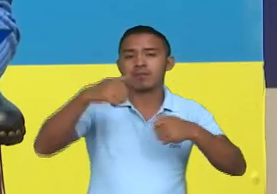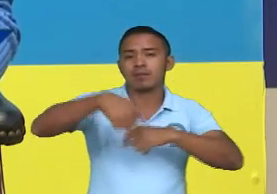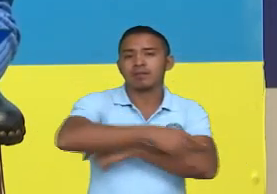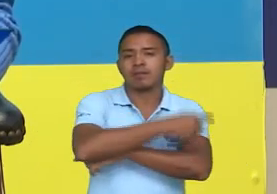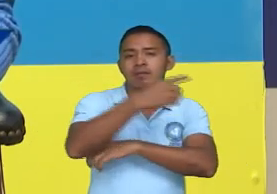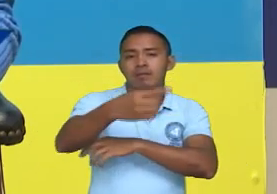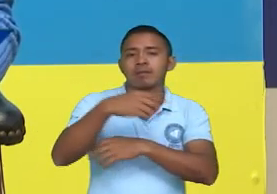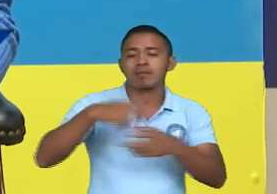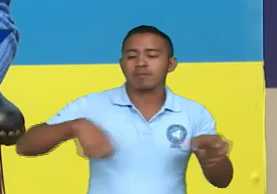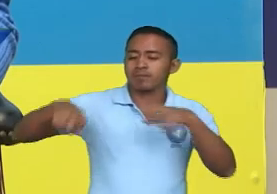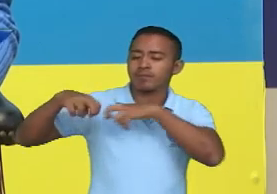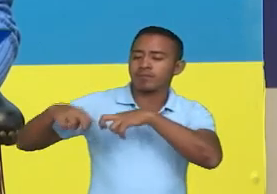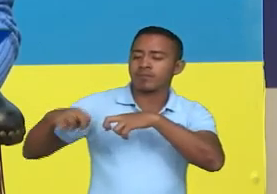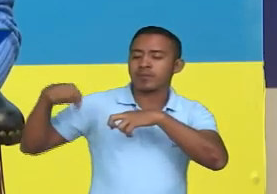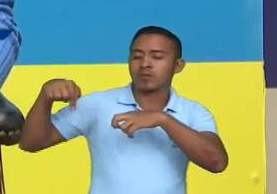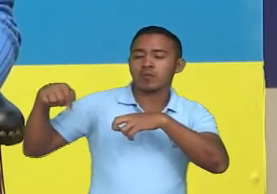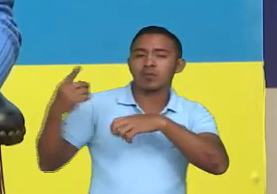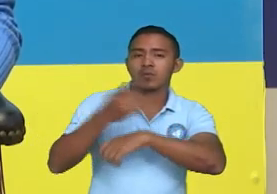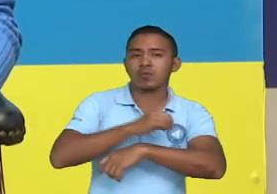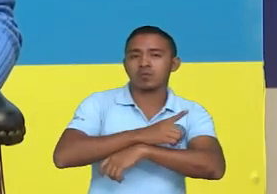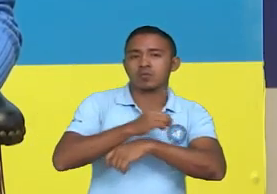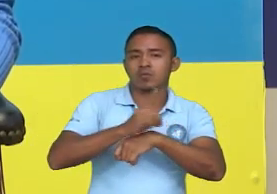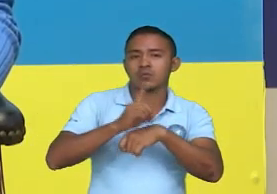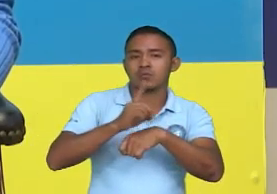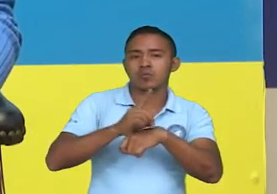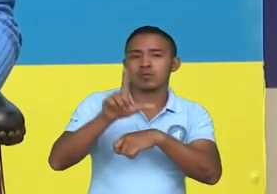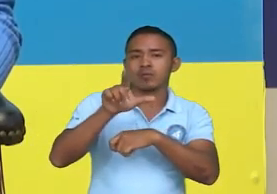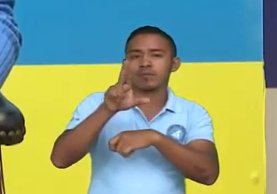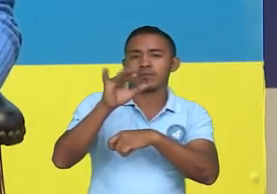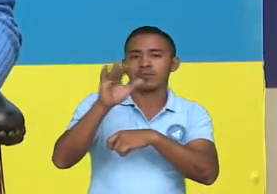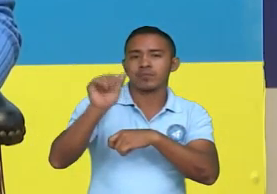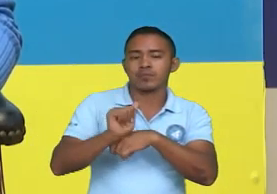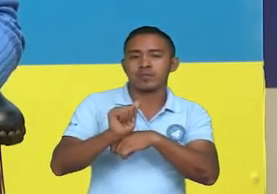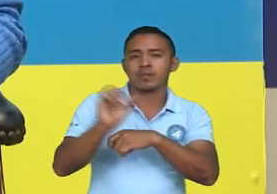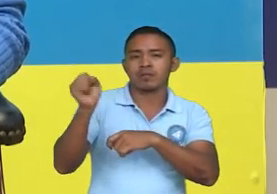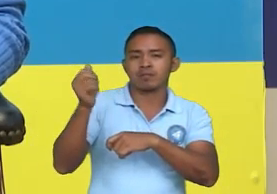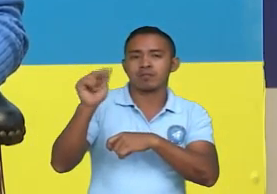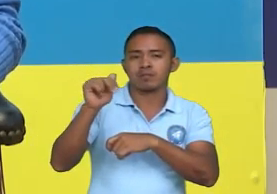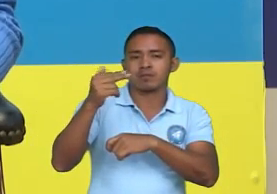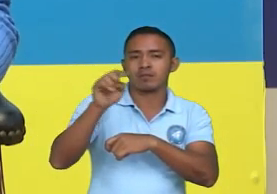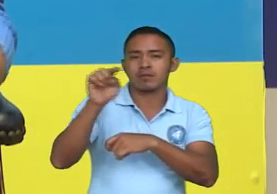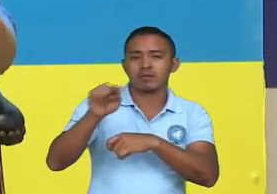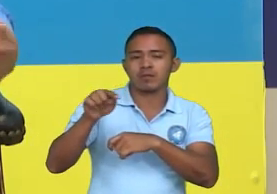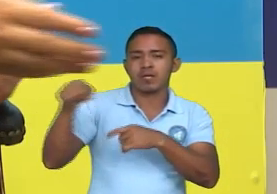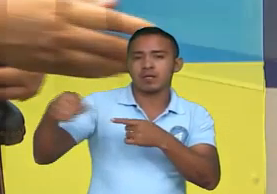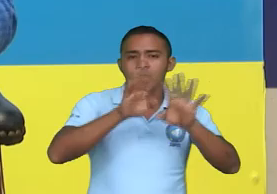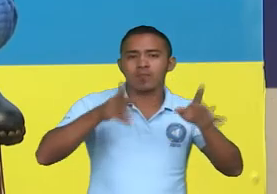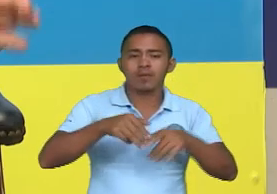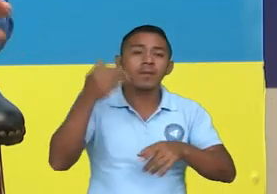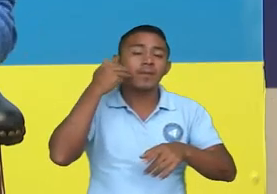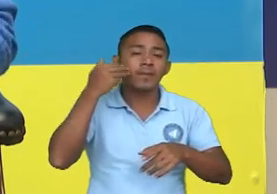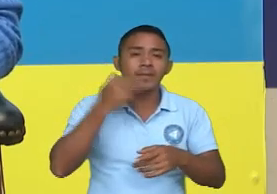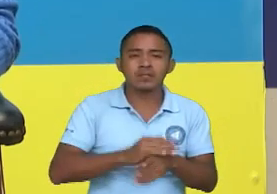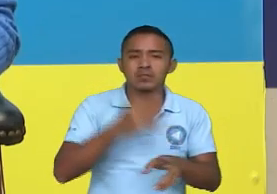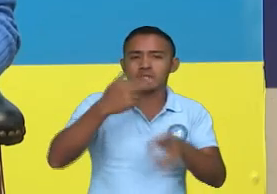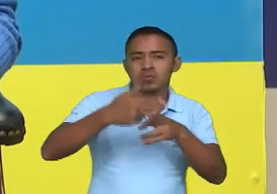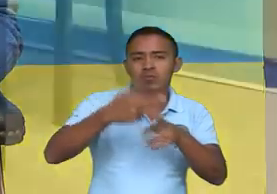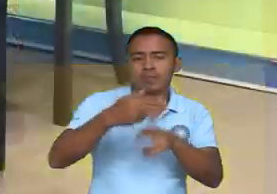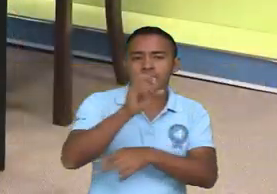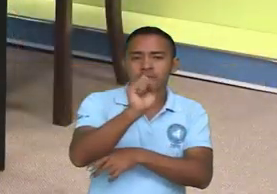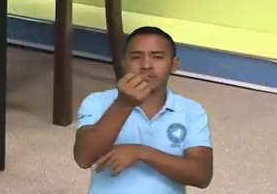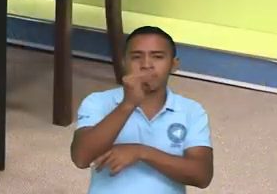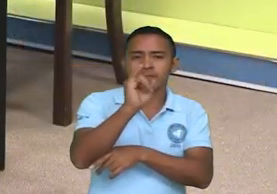nos encontramos con la doctora Lucía Sánchez. Ella es pediatra del hospital Dr. Fernando Vélez Páez. Mucho gusto, muchas doctora. Gracias, Liz. Gracias